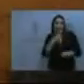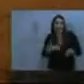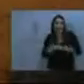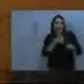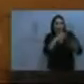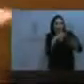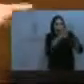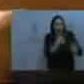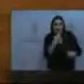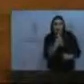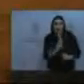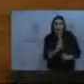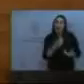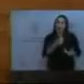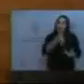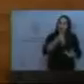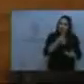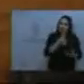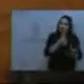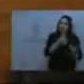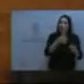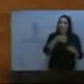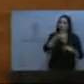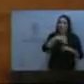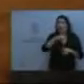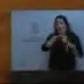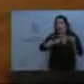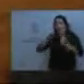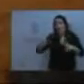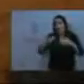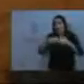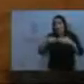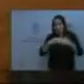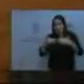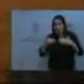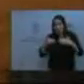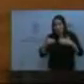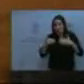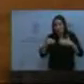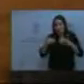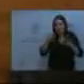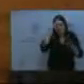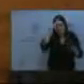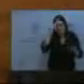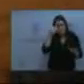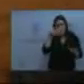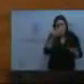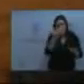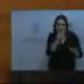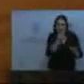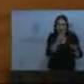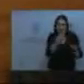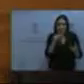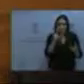decirnos. Tenemos por una parte a una plataforma de usuarios que, bueno, yo creo que va a tener que tenerlo en